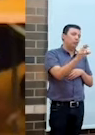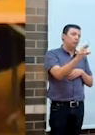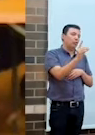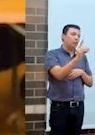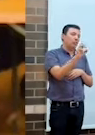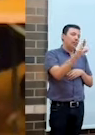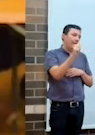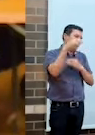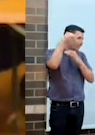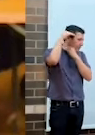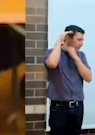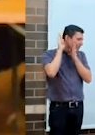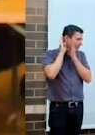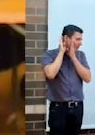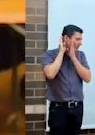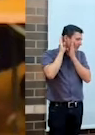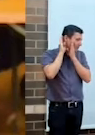la sordera.